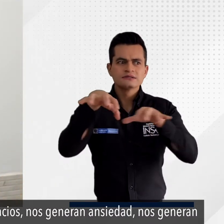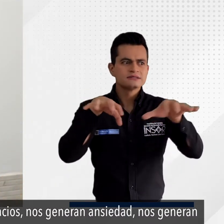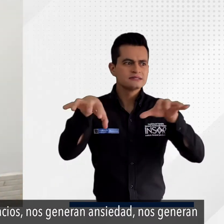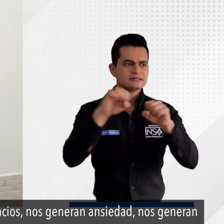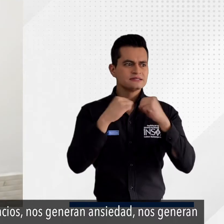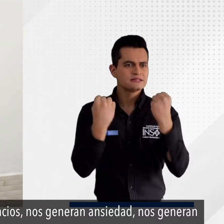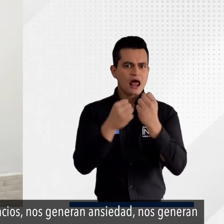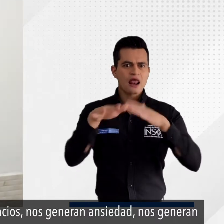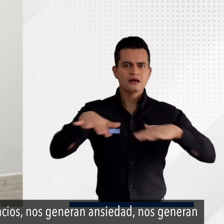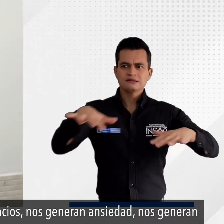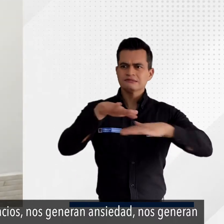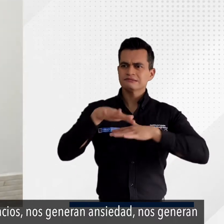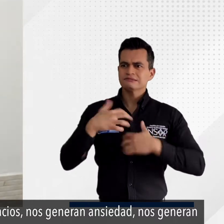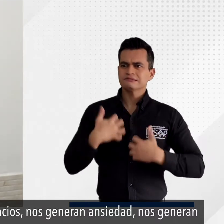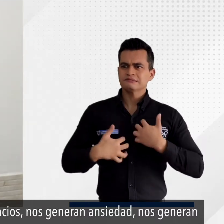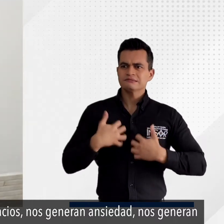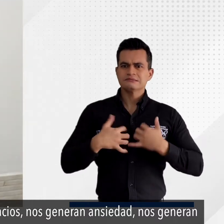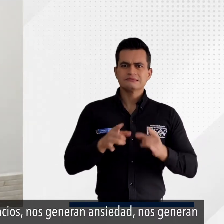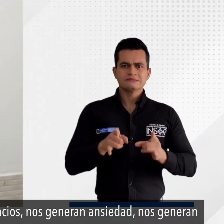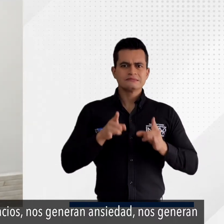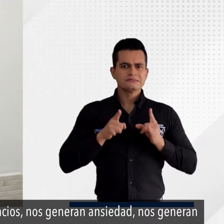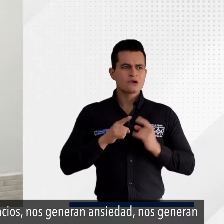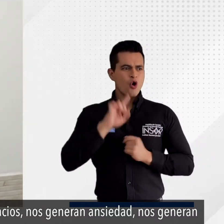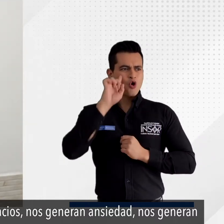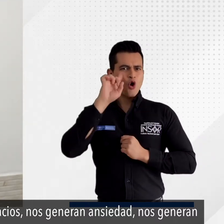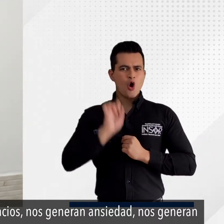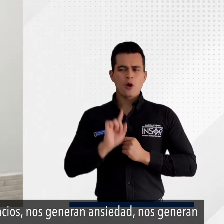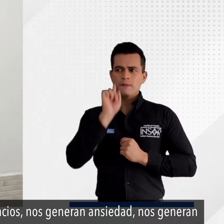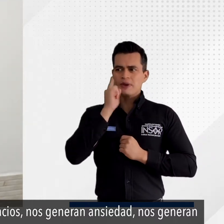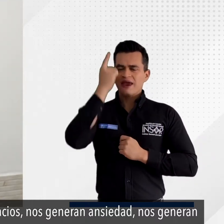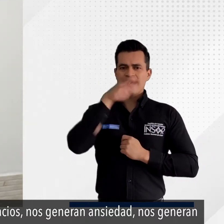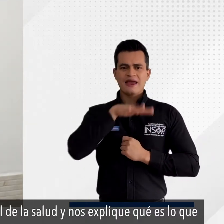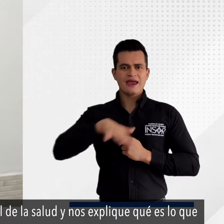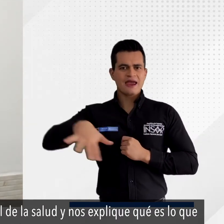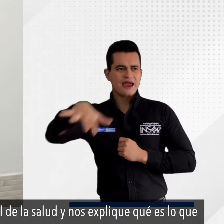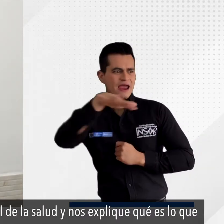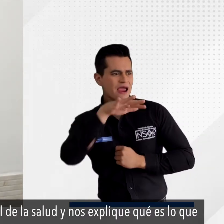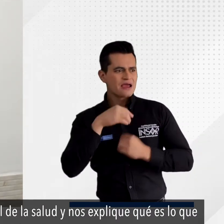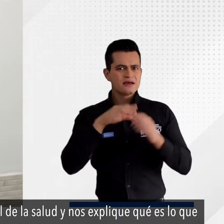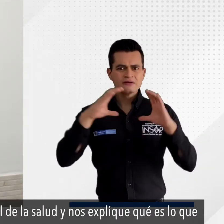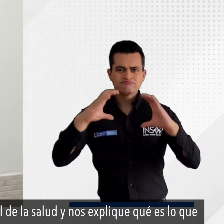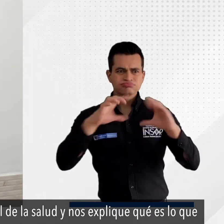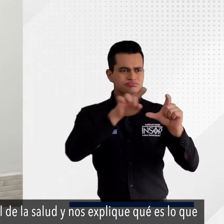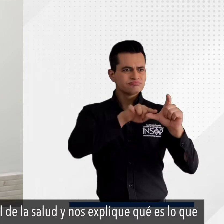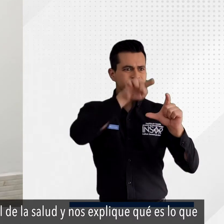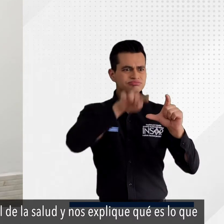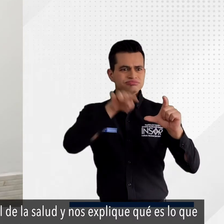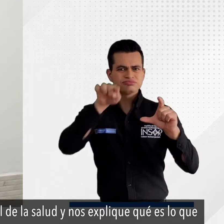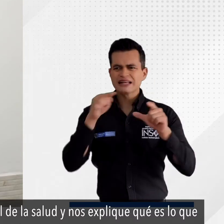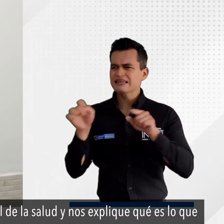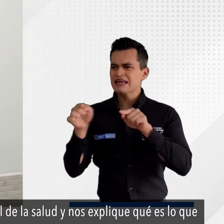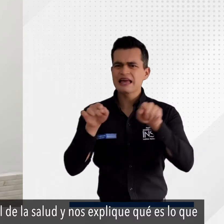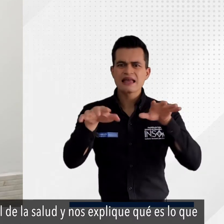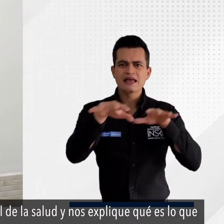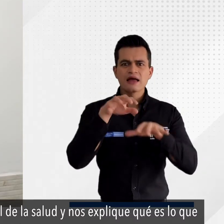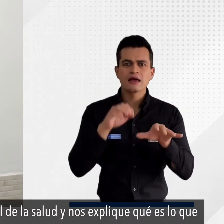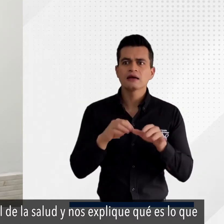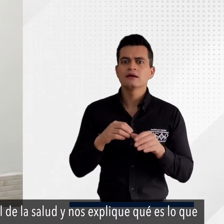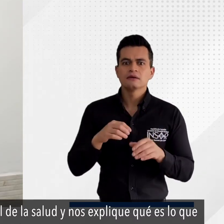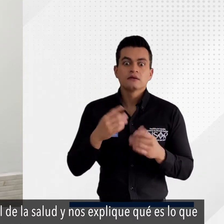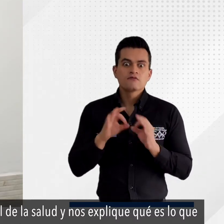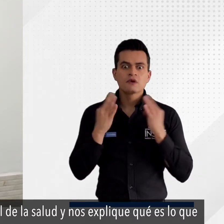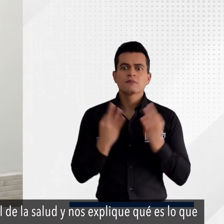generan ansiedad, nos generan miedo, nos generan incertidumbre? Y siempre queremos saber que salga un profesional de la salud y